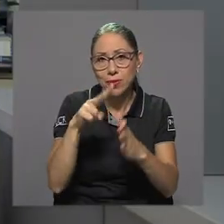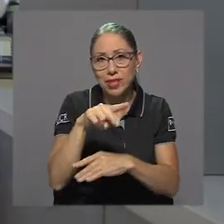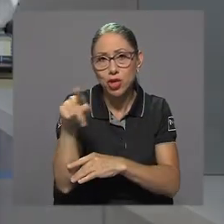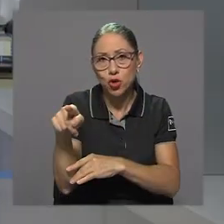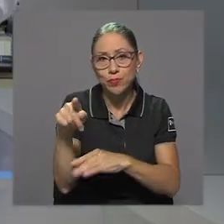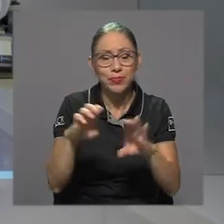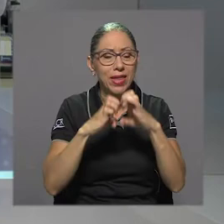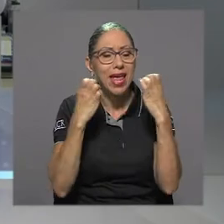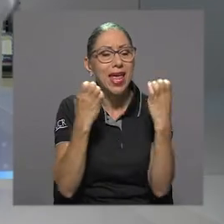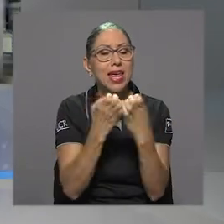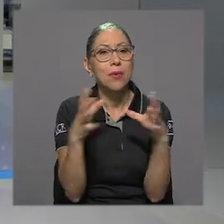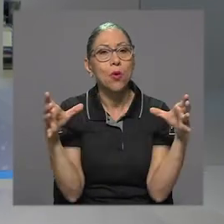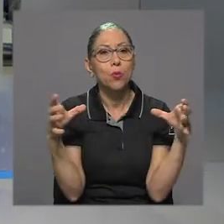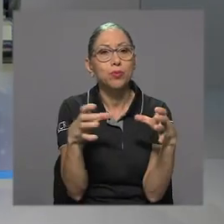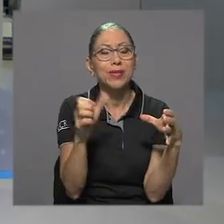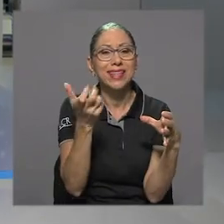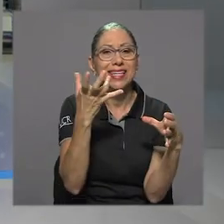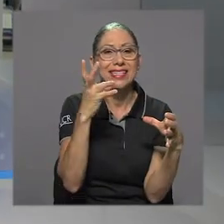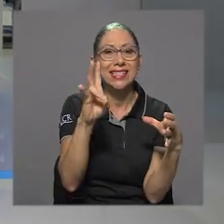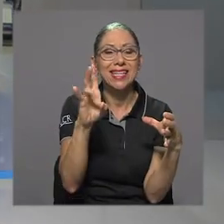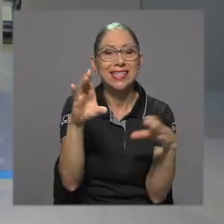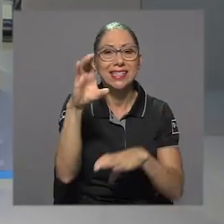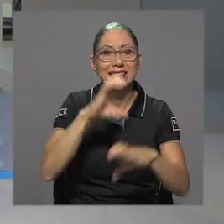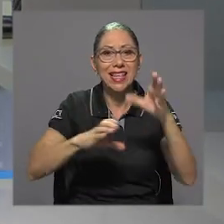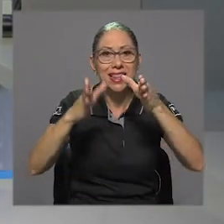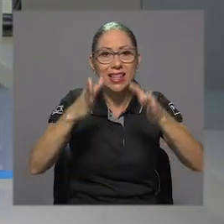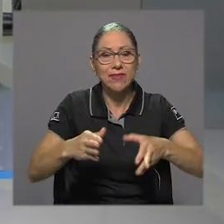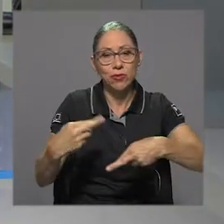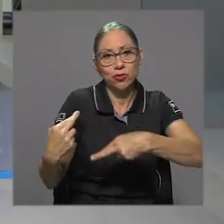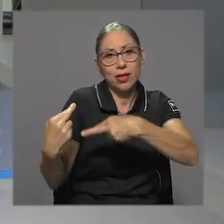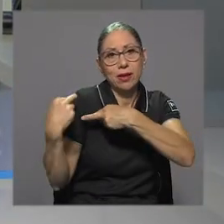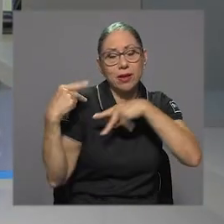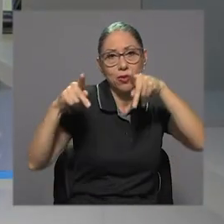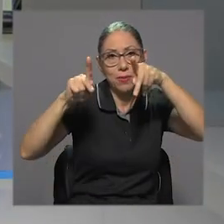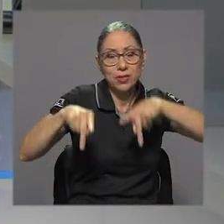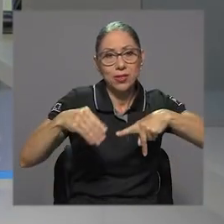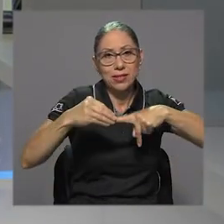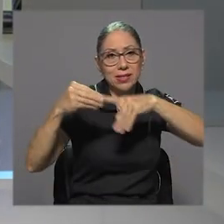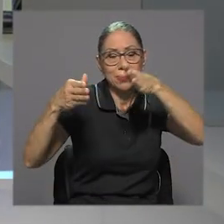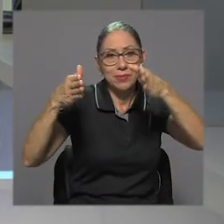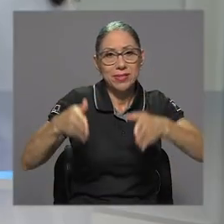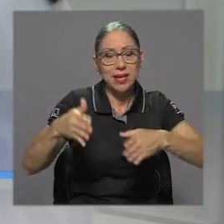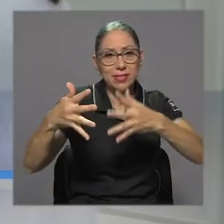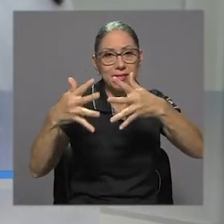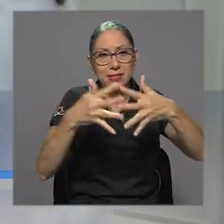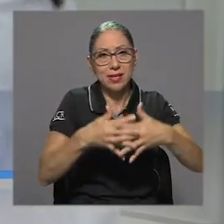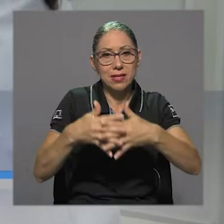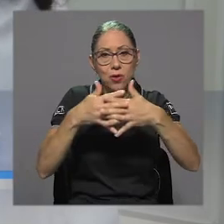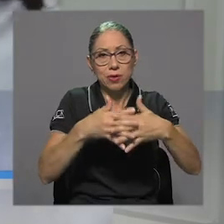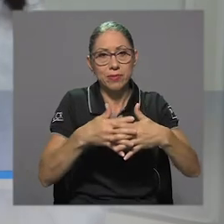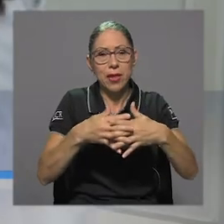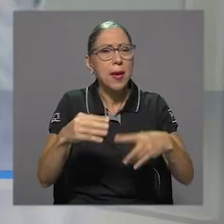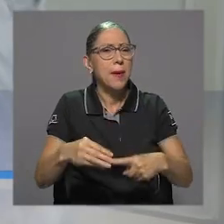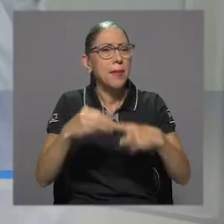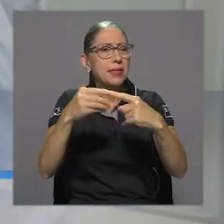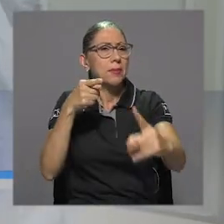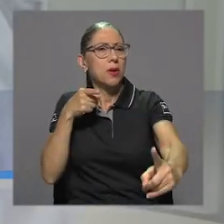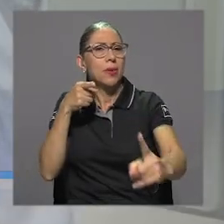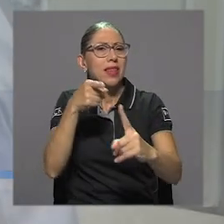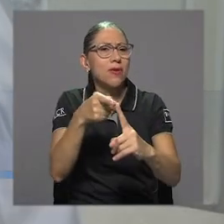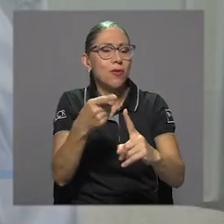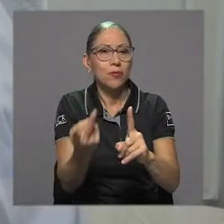El equipo estuvo integrado por 17 científicos a cargo de especialistas estadounidenses. El